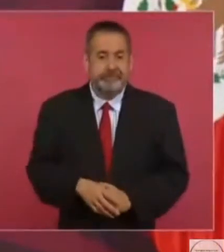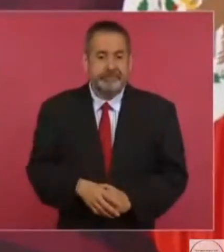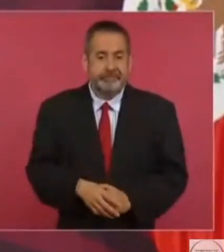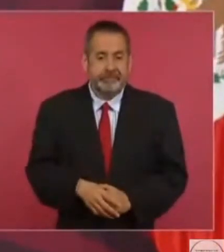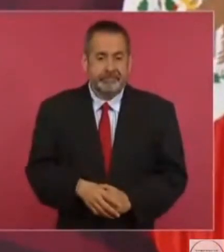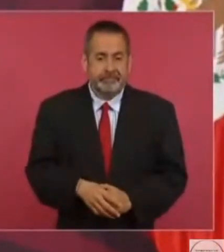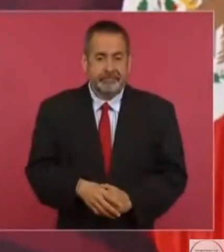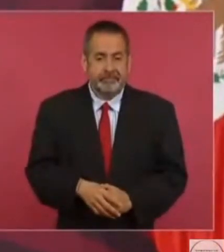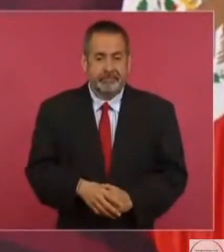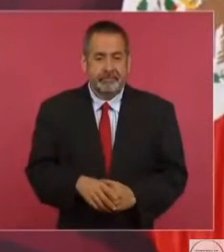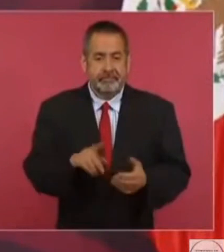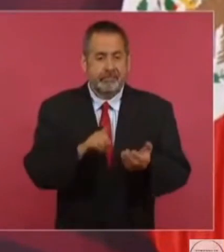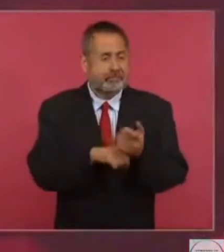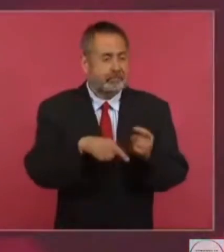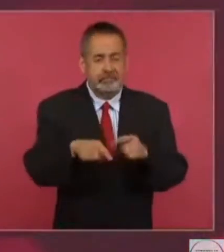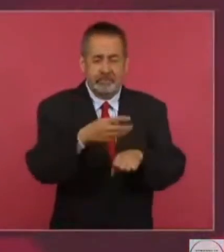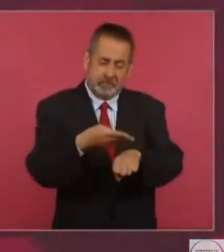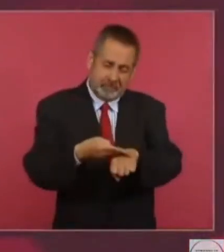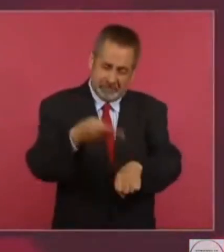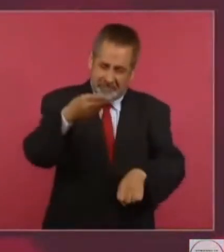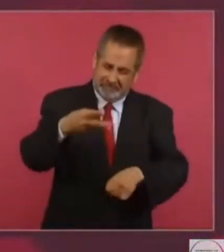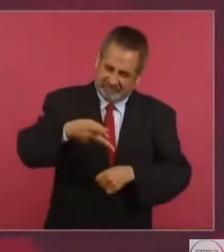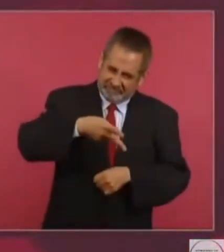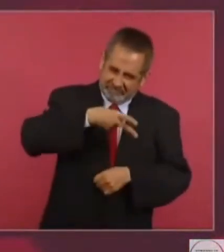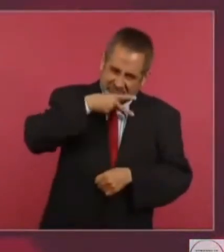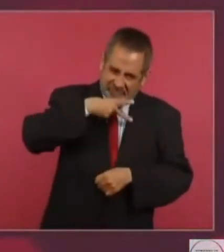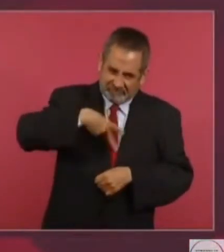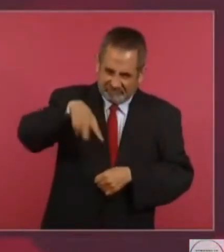¿eh? Y bastante ignorantes.